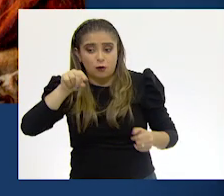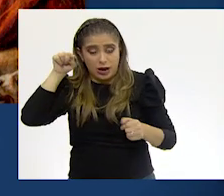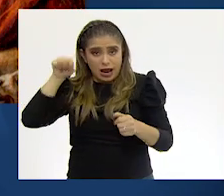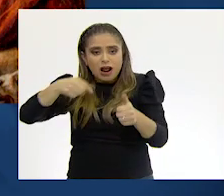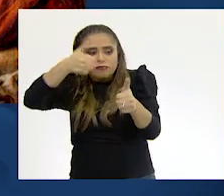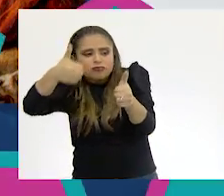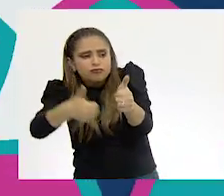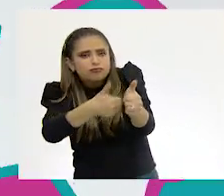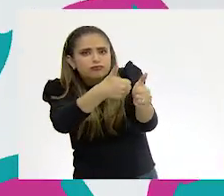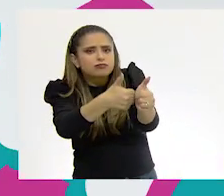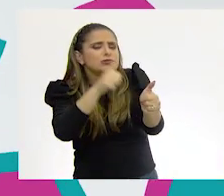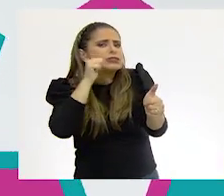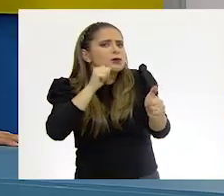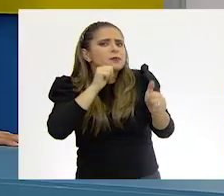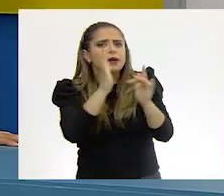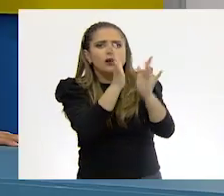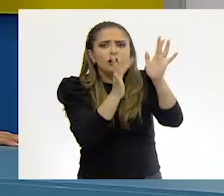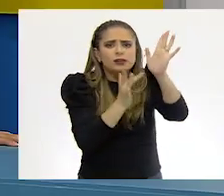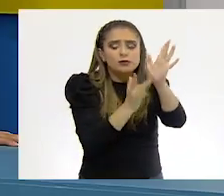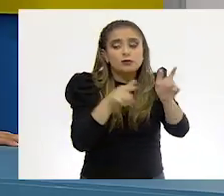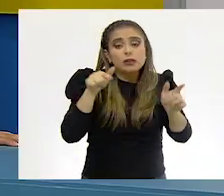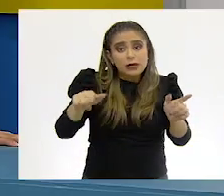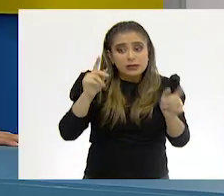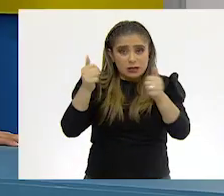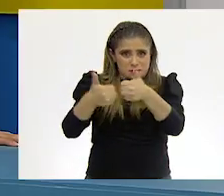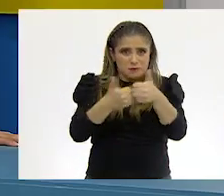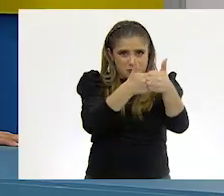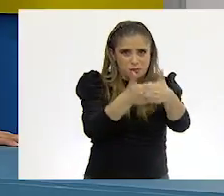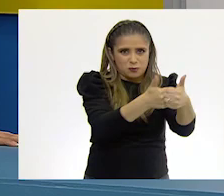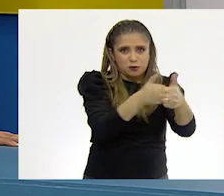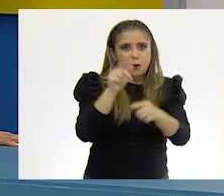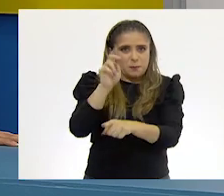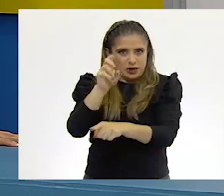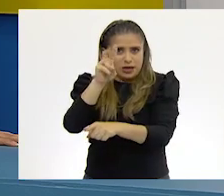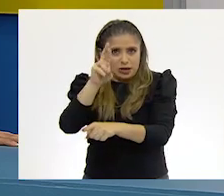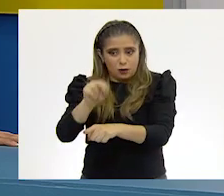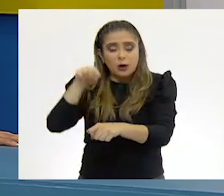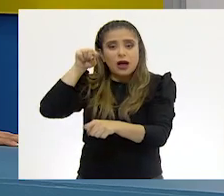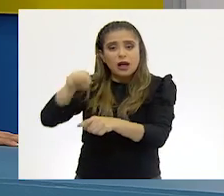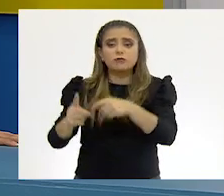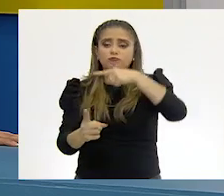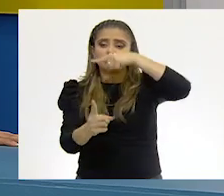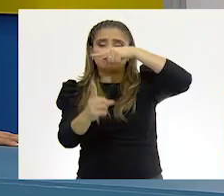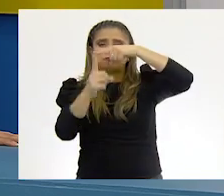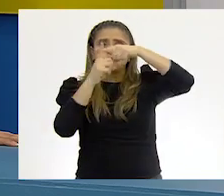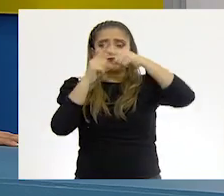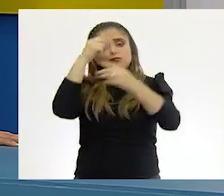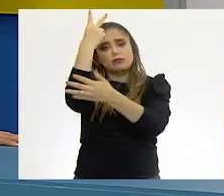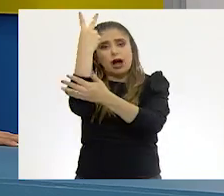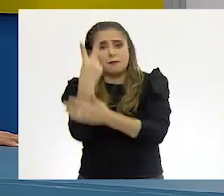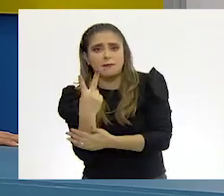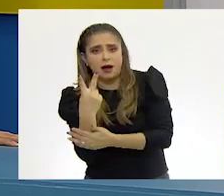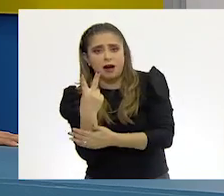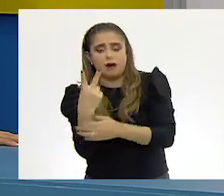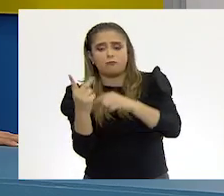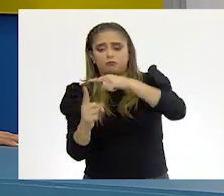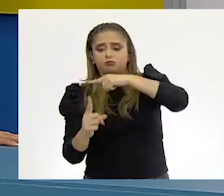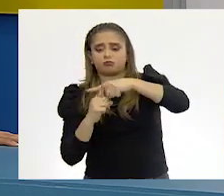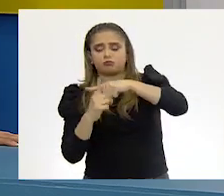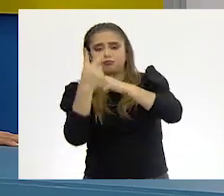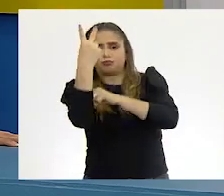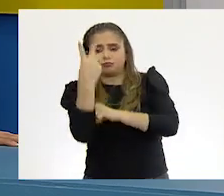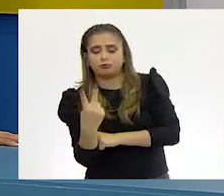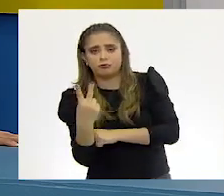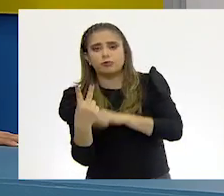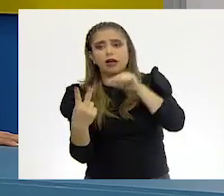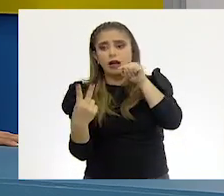Jesús. Se dice que Pedro fue crucificado boca abajo, pues por fidelidad y respeto no